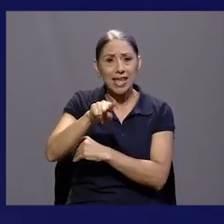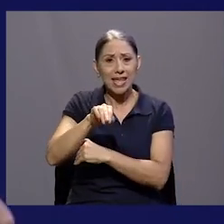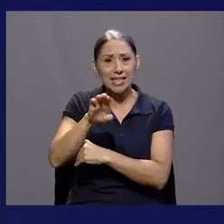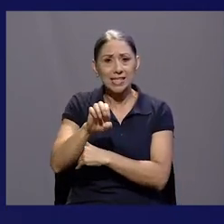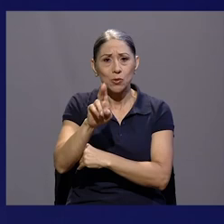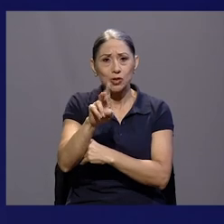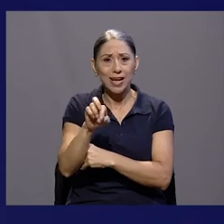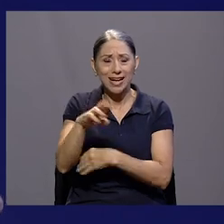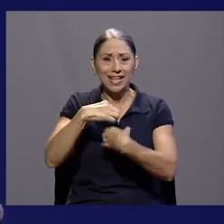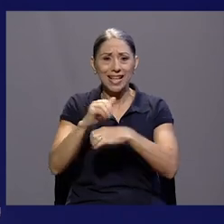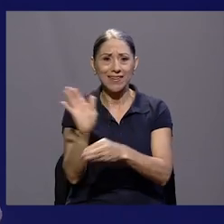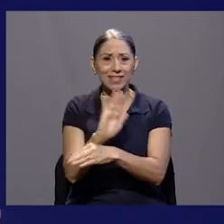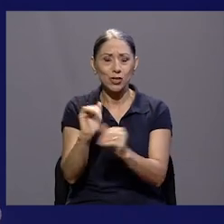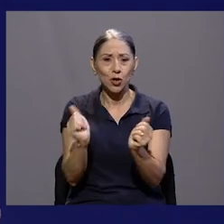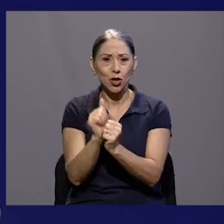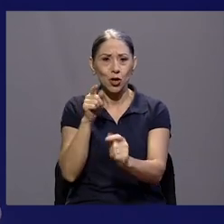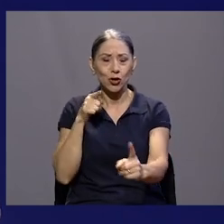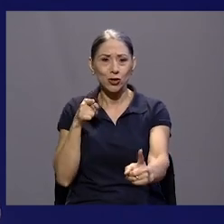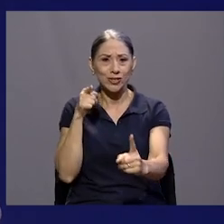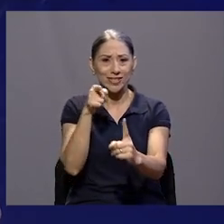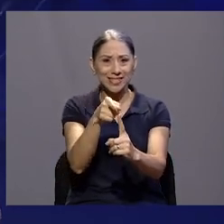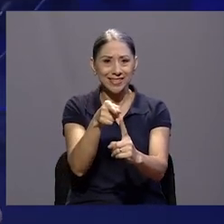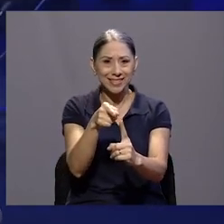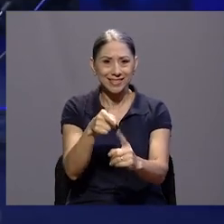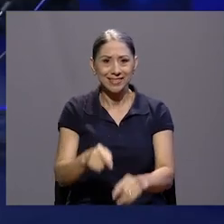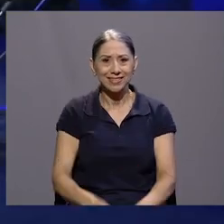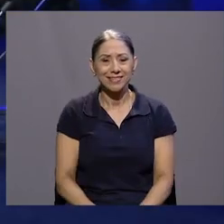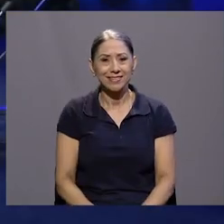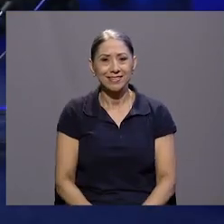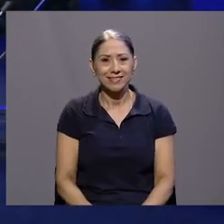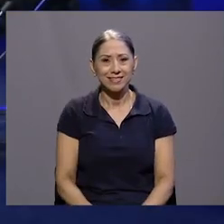donde hacemos televisión con sentido